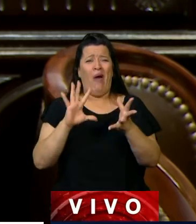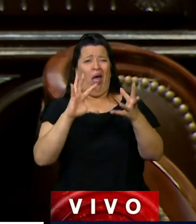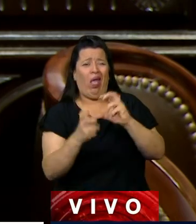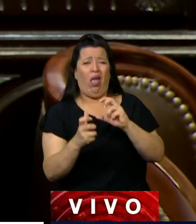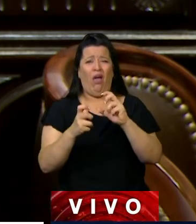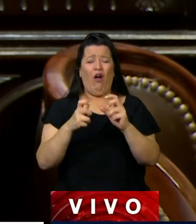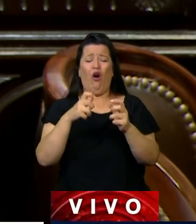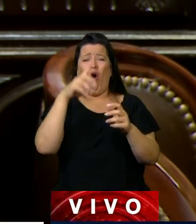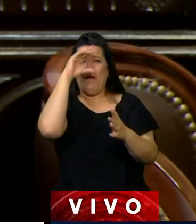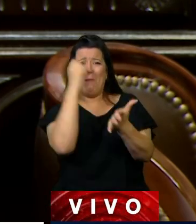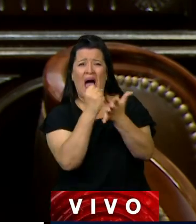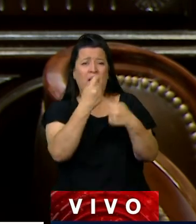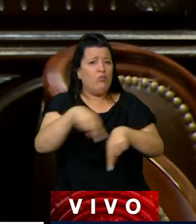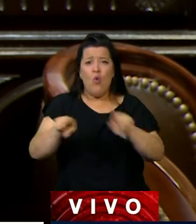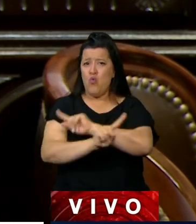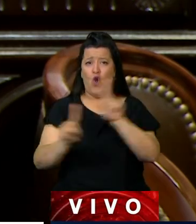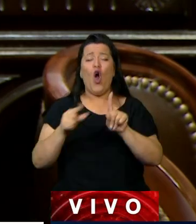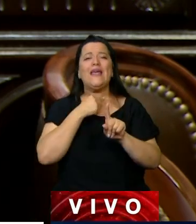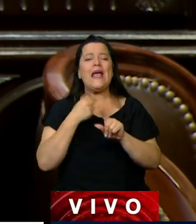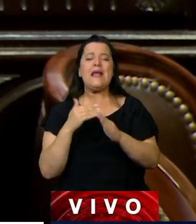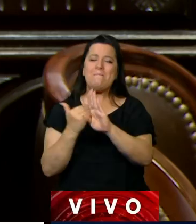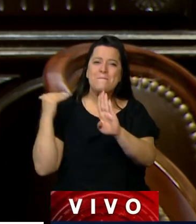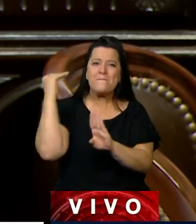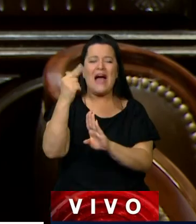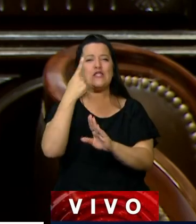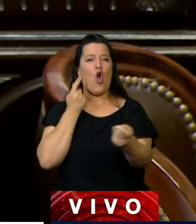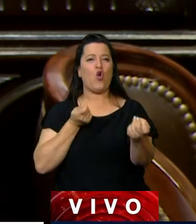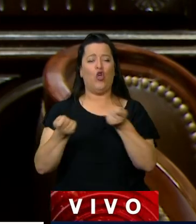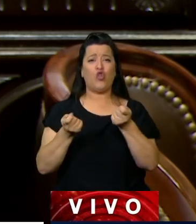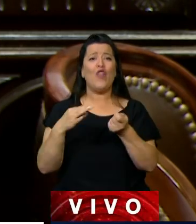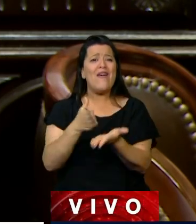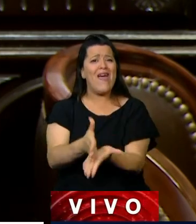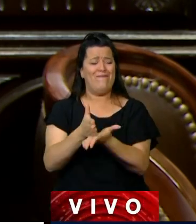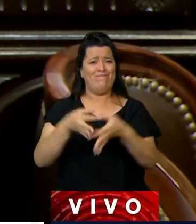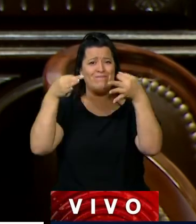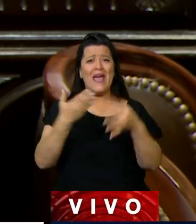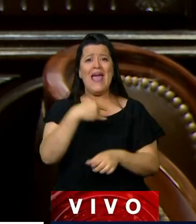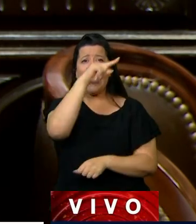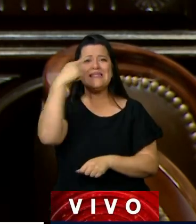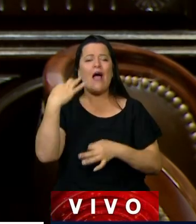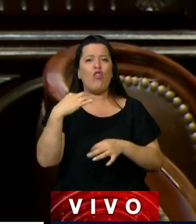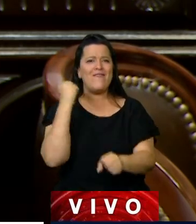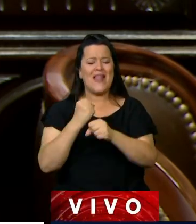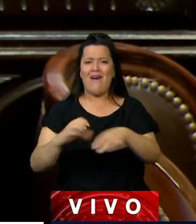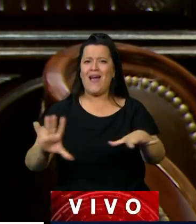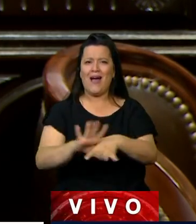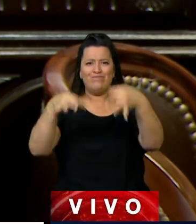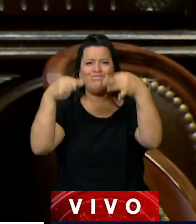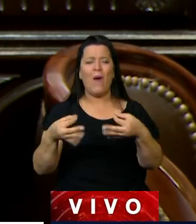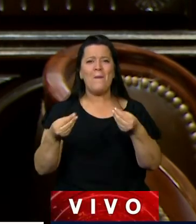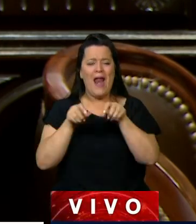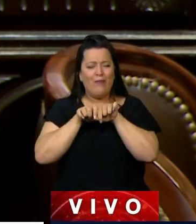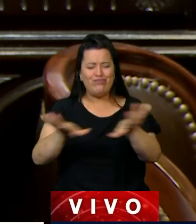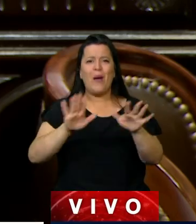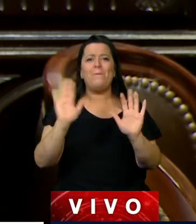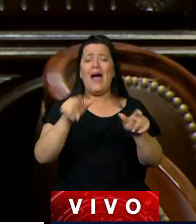sino que queremos mayor control y estricto, un Estado estrictamente eficiente para que le llegue realmente